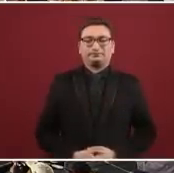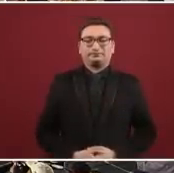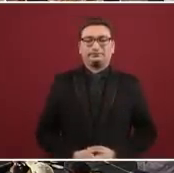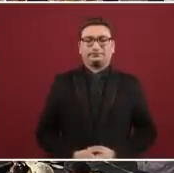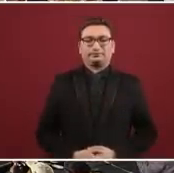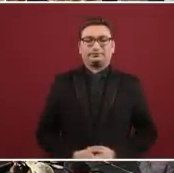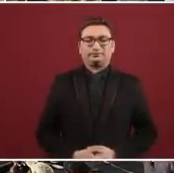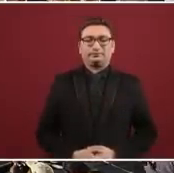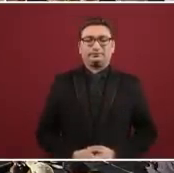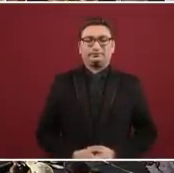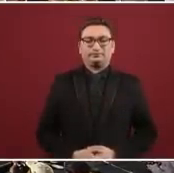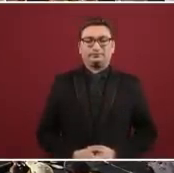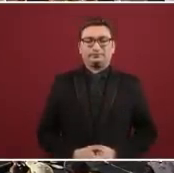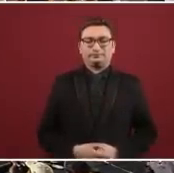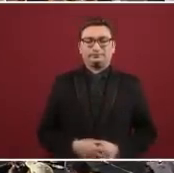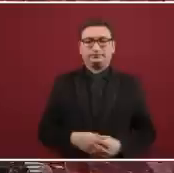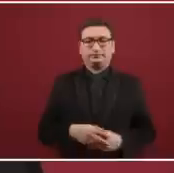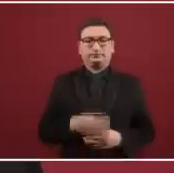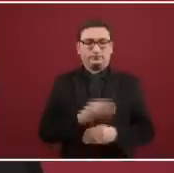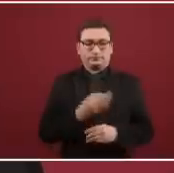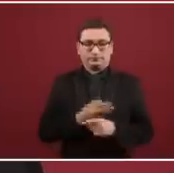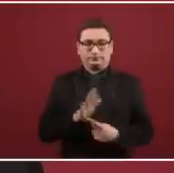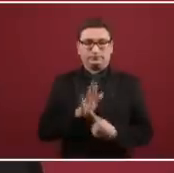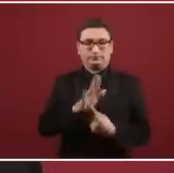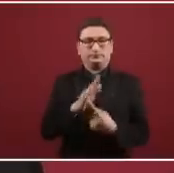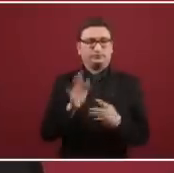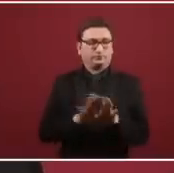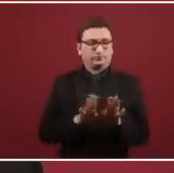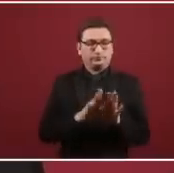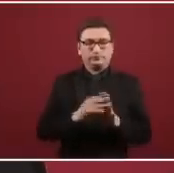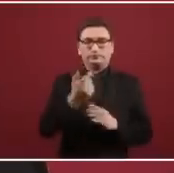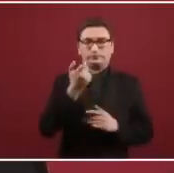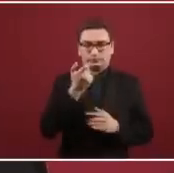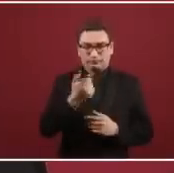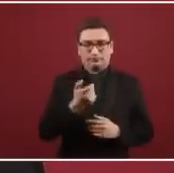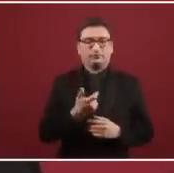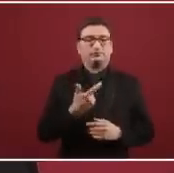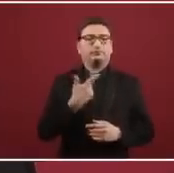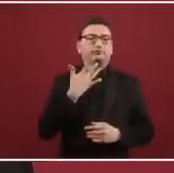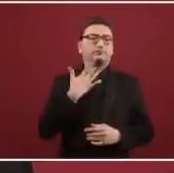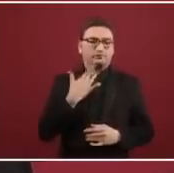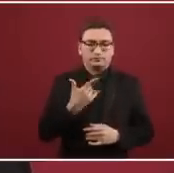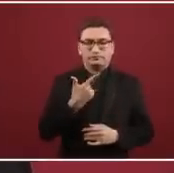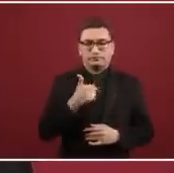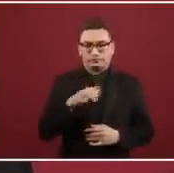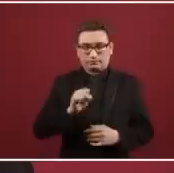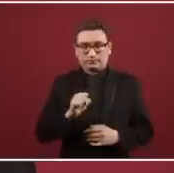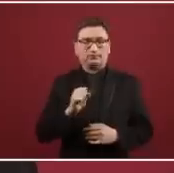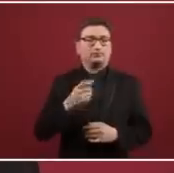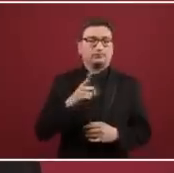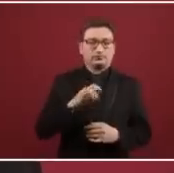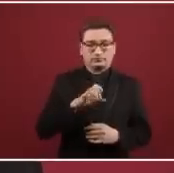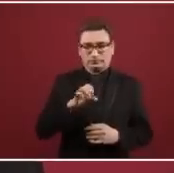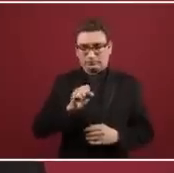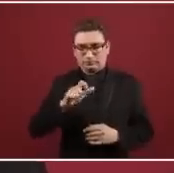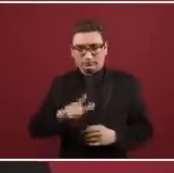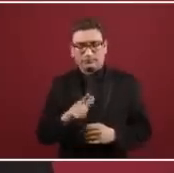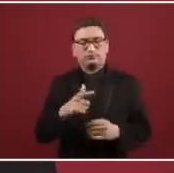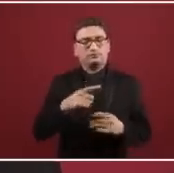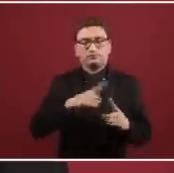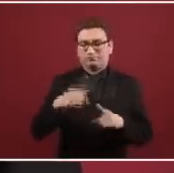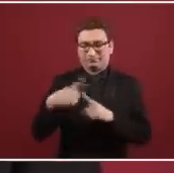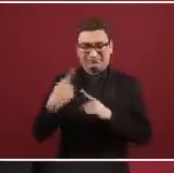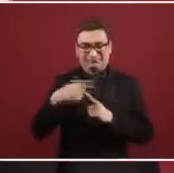presentar el quién es quién en los precios de gasolinas, diésel, gas, que